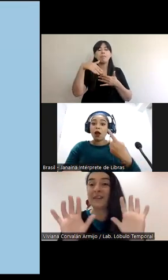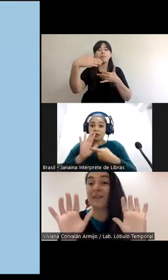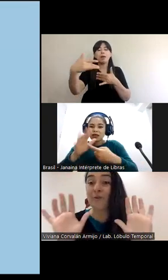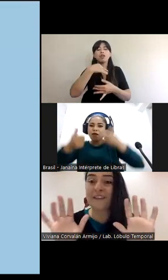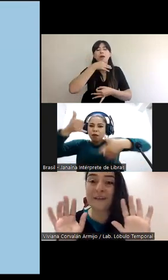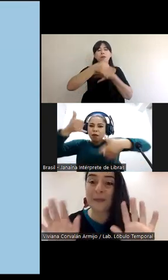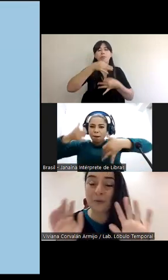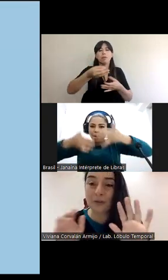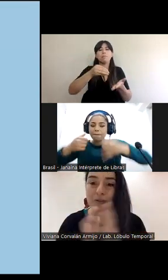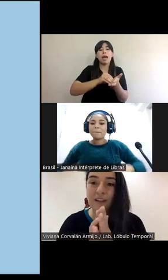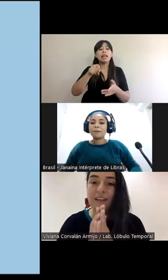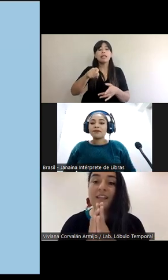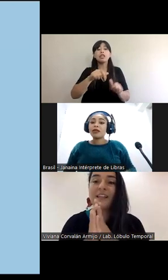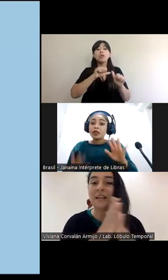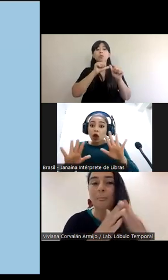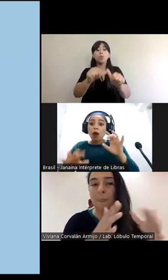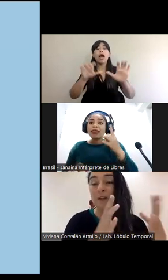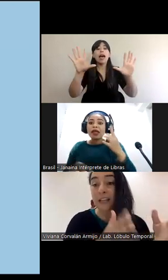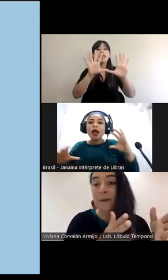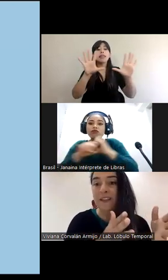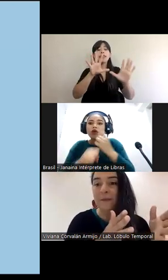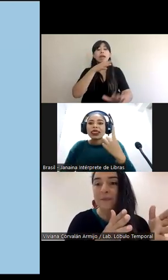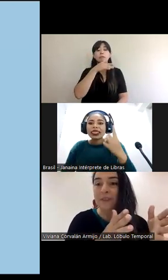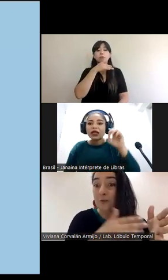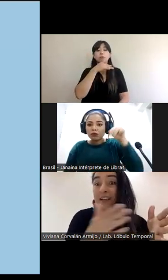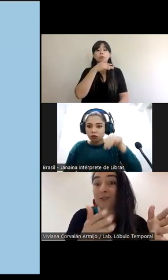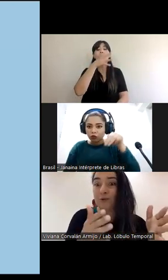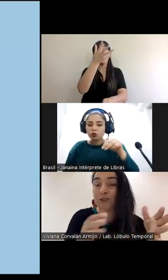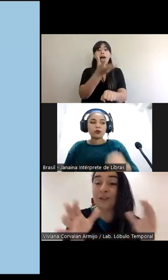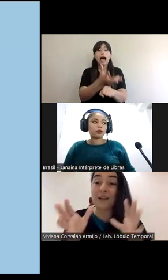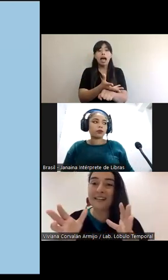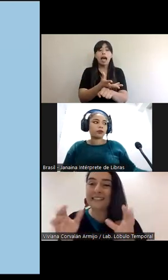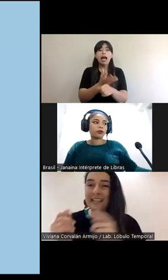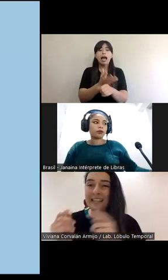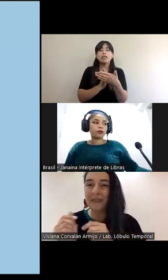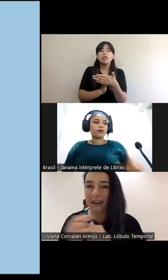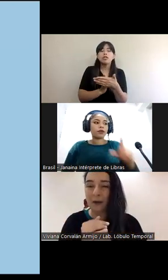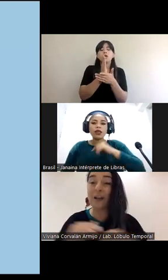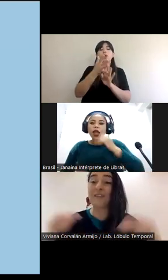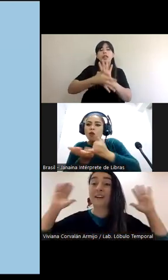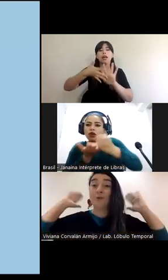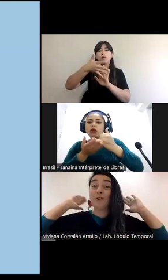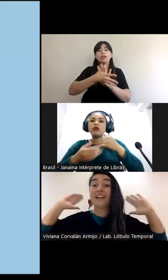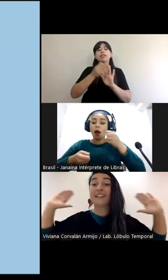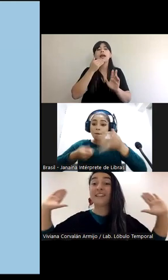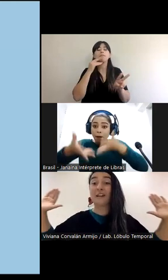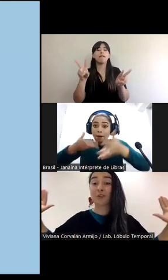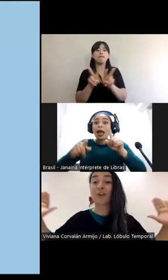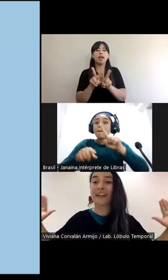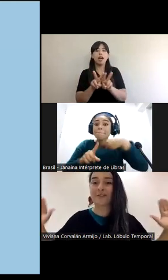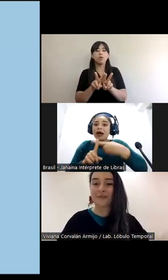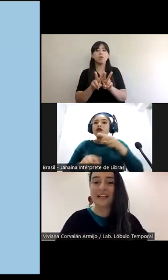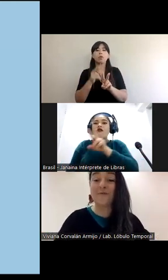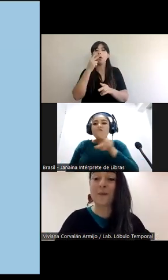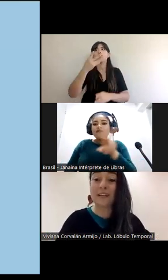Este video dura 10 minutos y tiene una etapa de una introducción, lengua de señas y vernáculo. El vernáculo es el que tiene el fondo